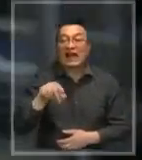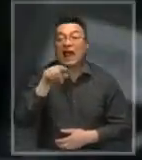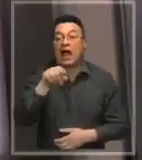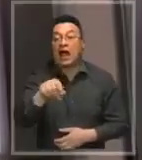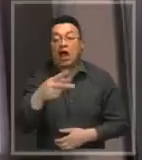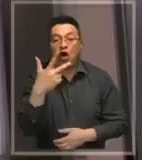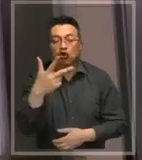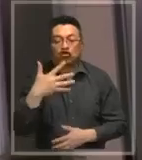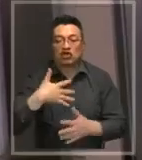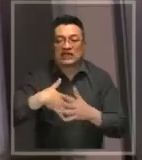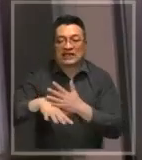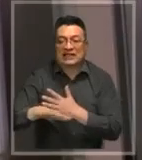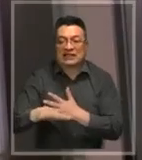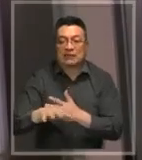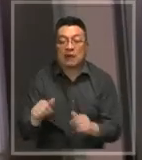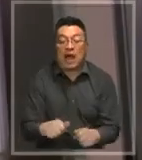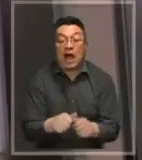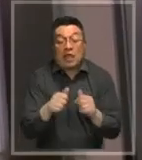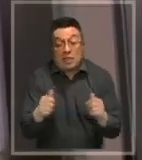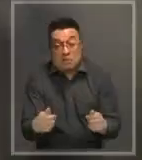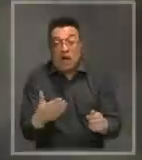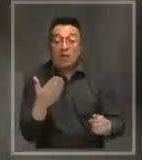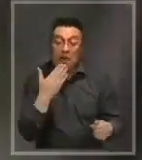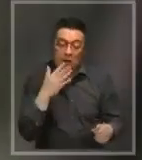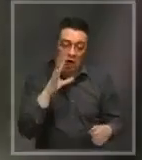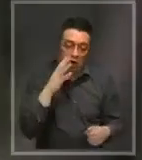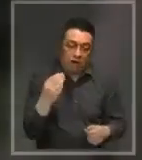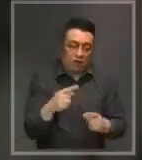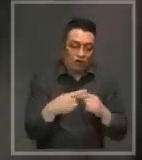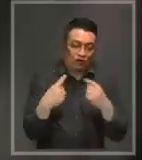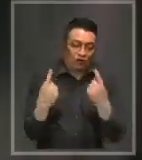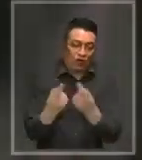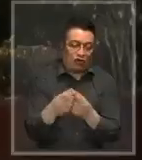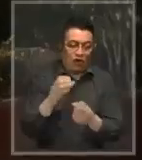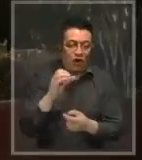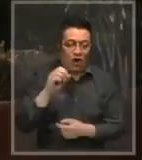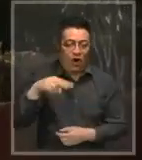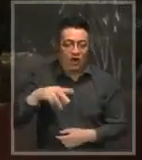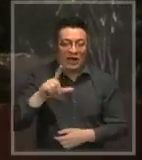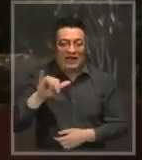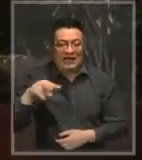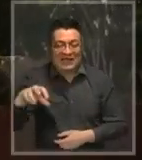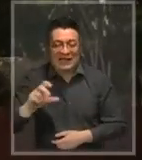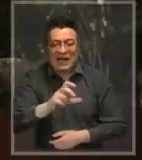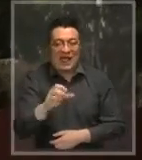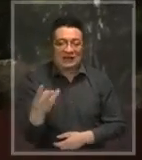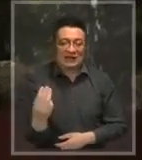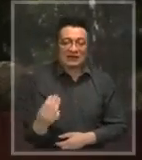815, además de, por supuesto, todas las plataformas online de Tele13.